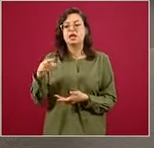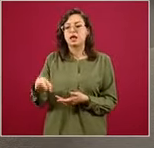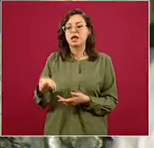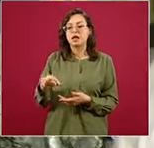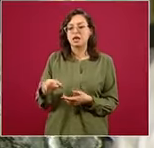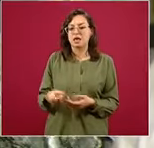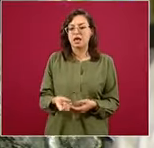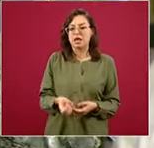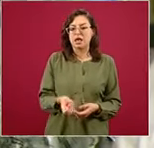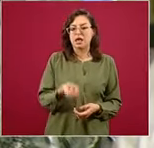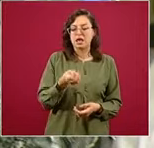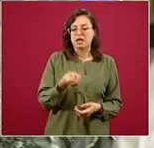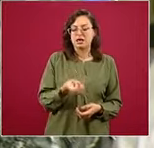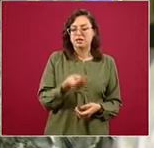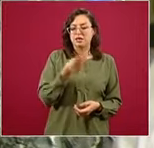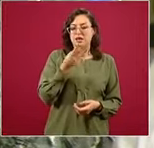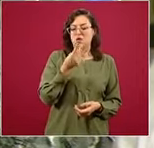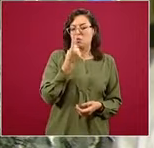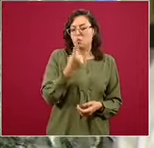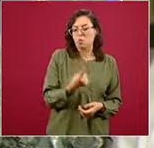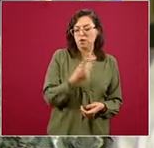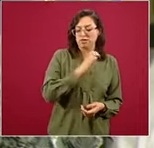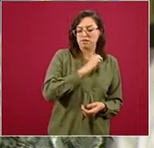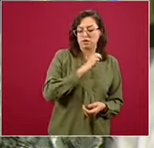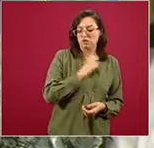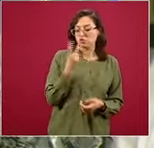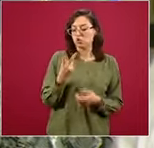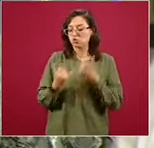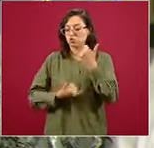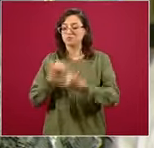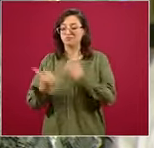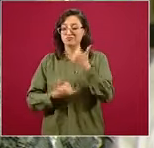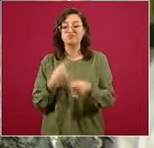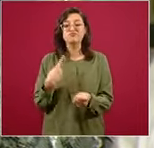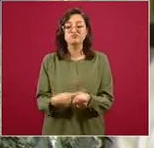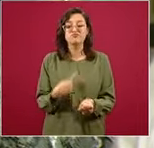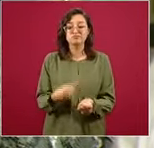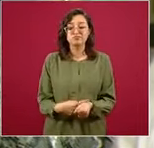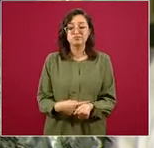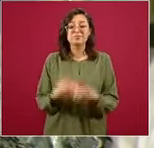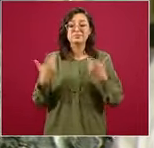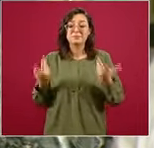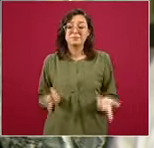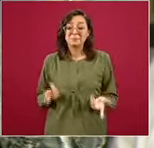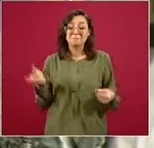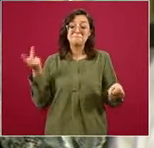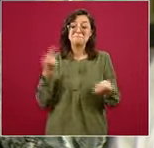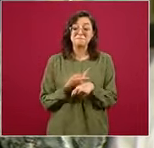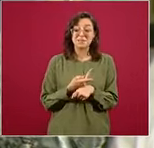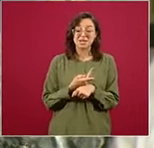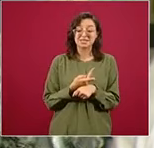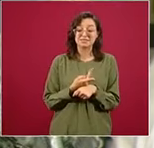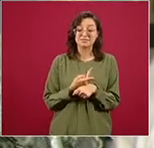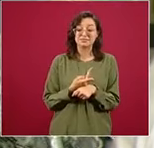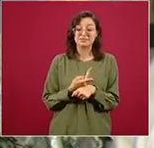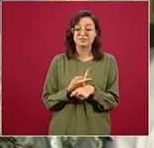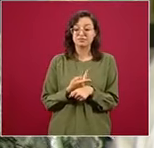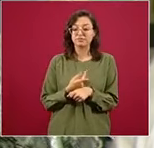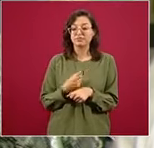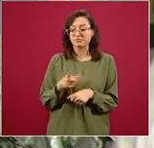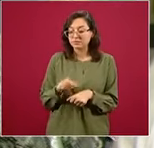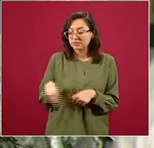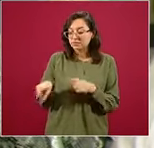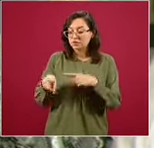un entrenador, 2 jugadores. Me gustaría preguntarle qué tan peligroso podría ser para personal que trabaja, que estuvo en contacto con